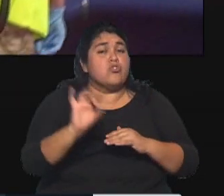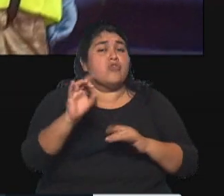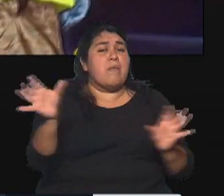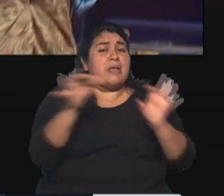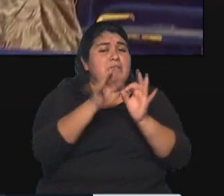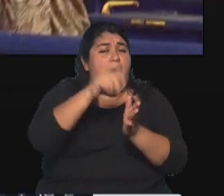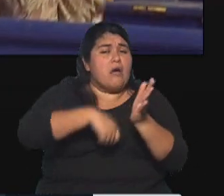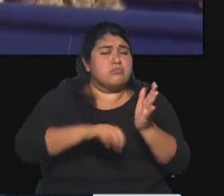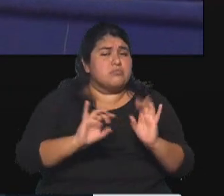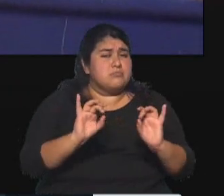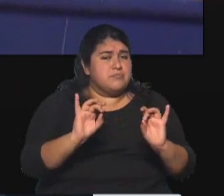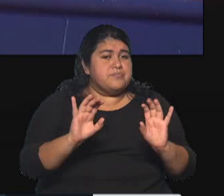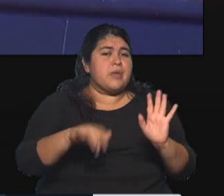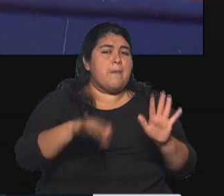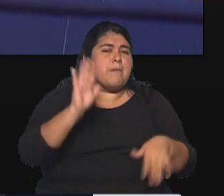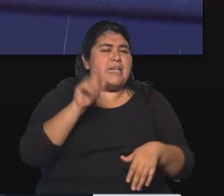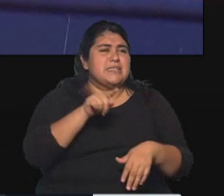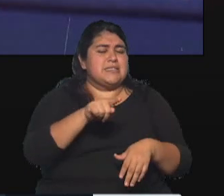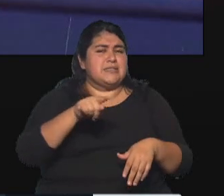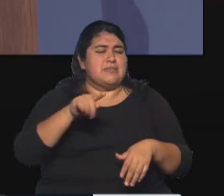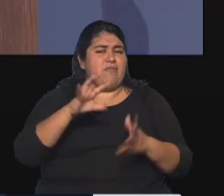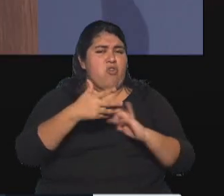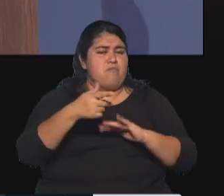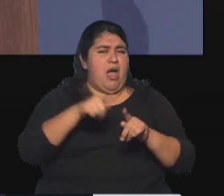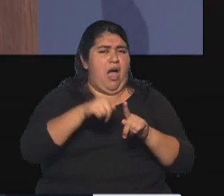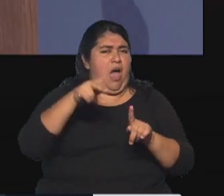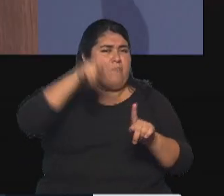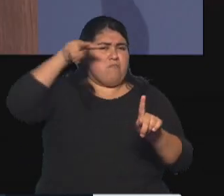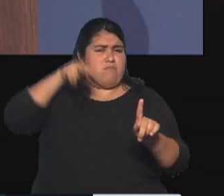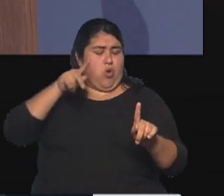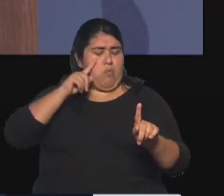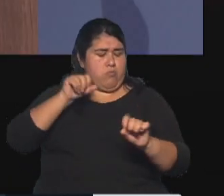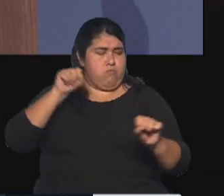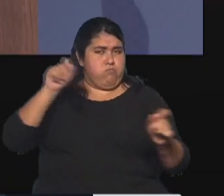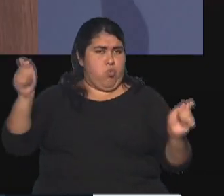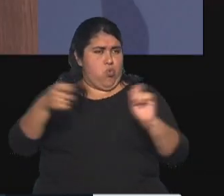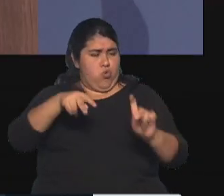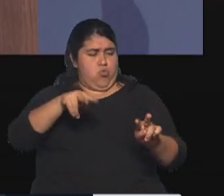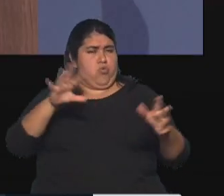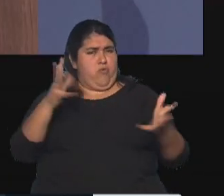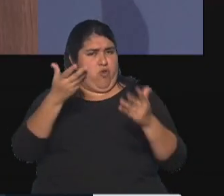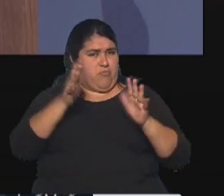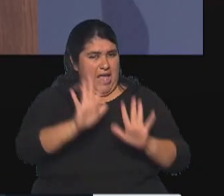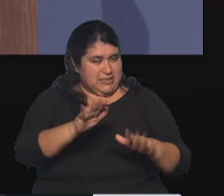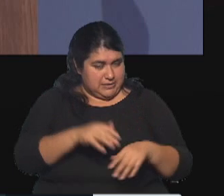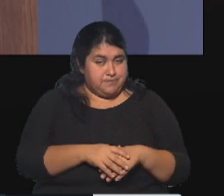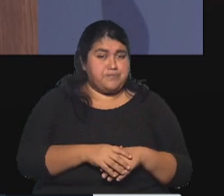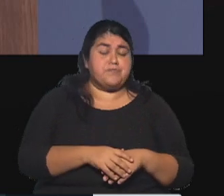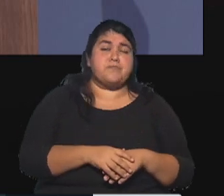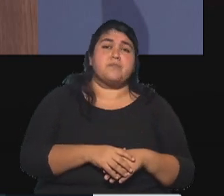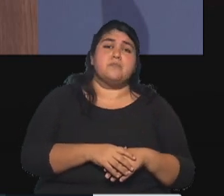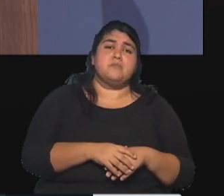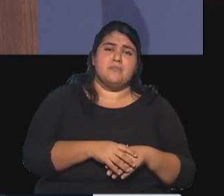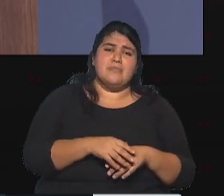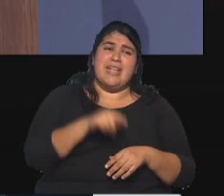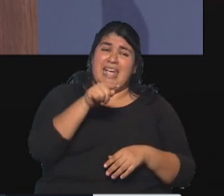que tiene más impacto simbólico que otra cosa. Lo segundo que diría, para pensar la cuestión externa, ahí escuchamos voces críticas,